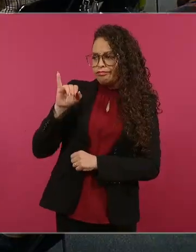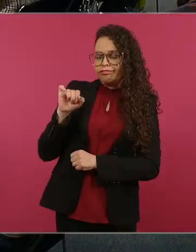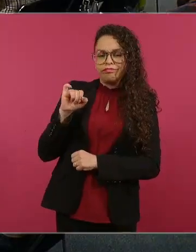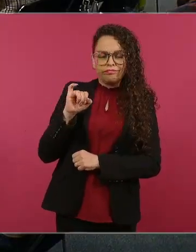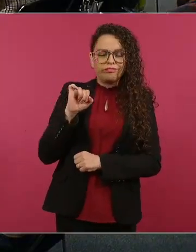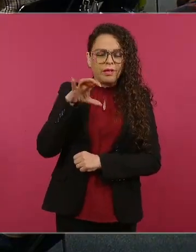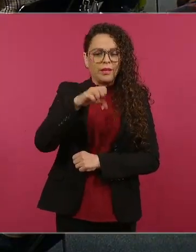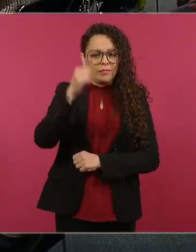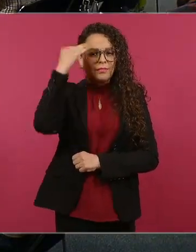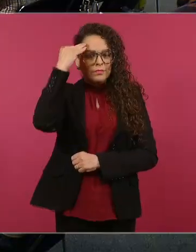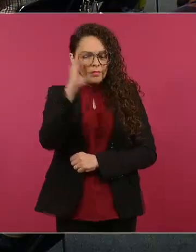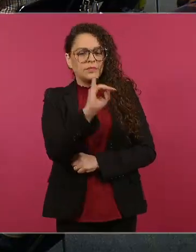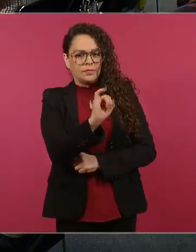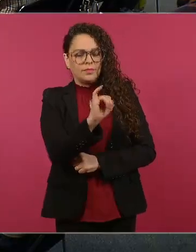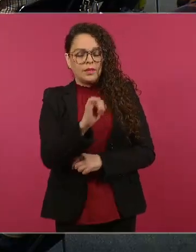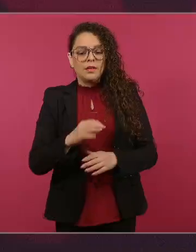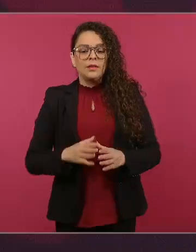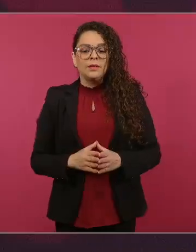es